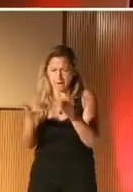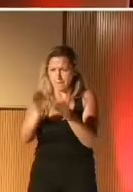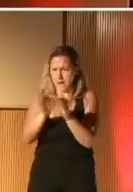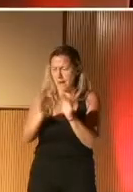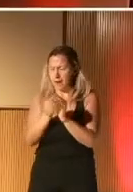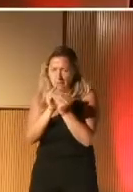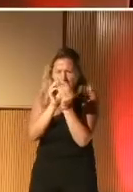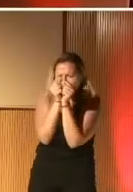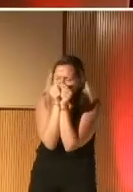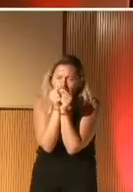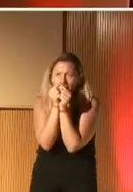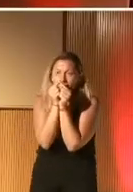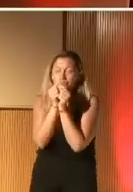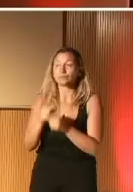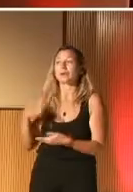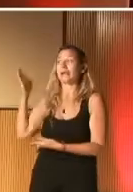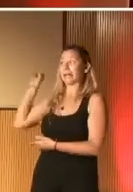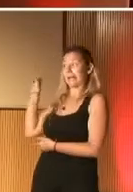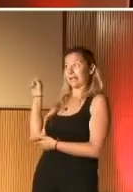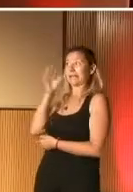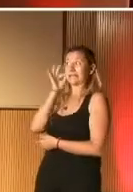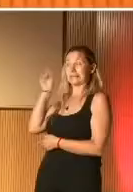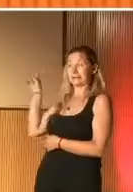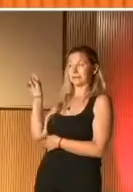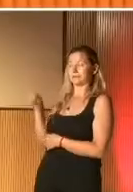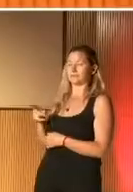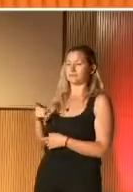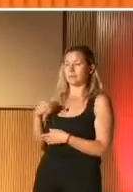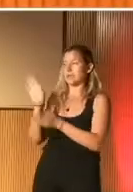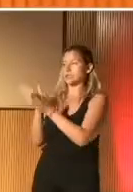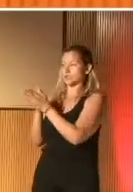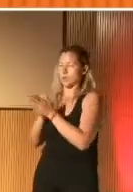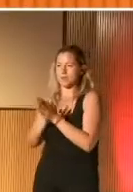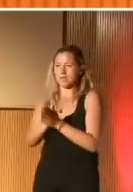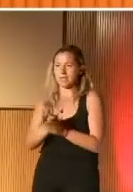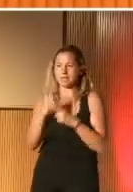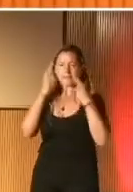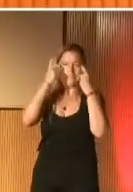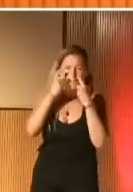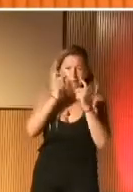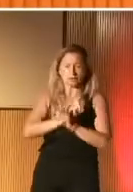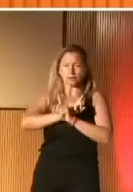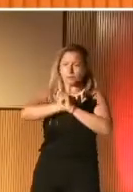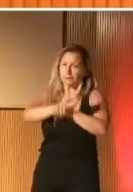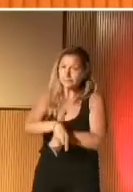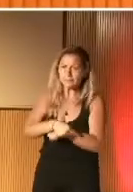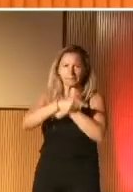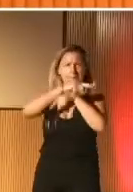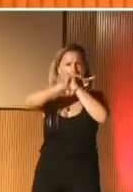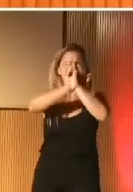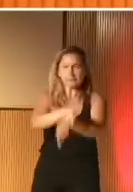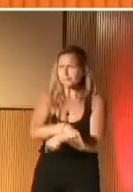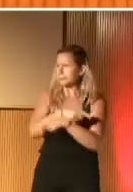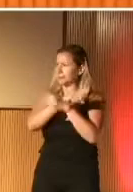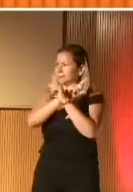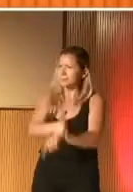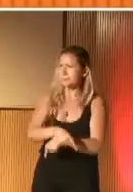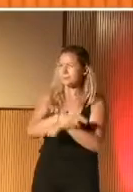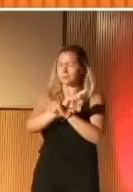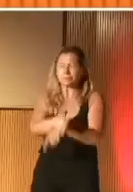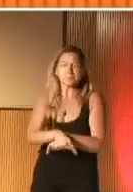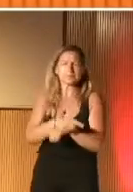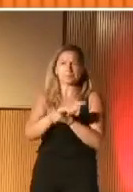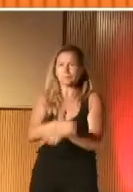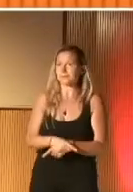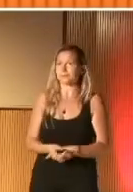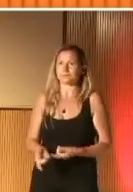Bien, Brittany y sus compañeros pues lo intentaron y una y otra vez, igual que me ha pasado a mí, igual que ha pasado a vosotros y a mi hijo, se chocó con